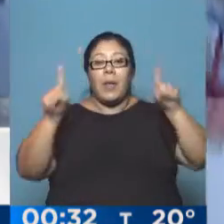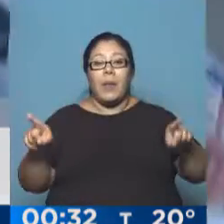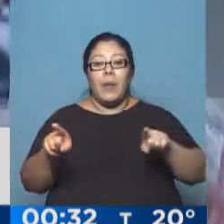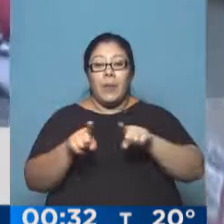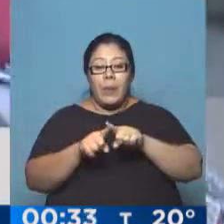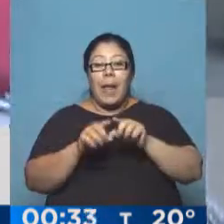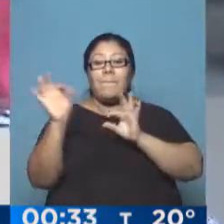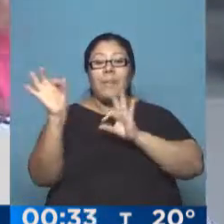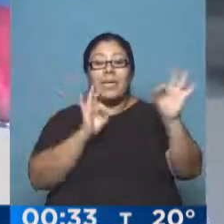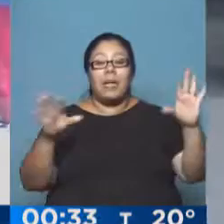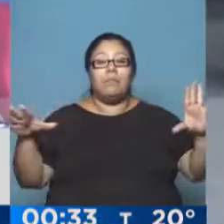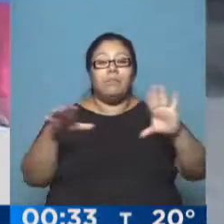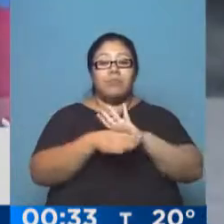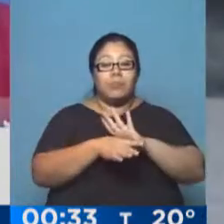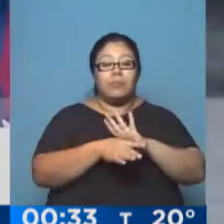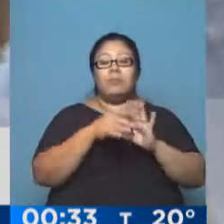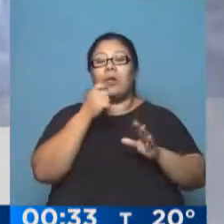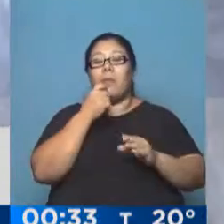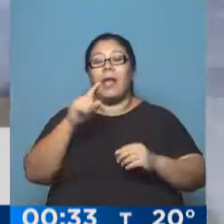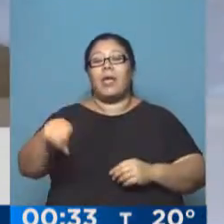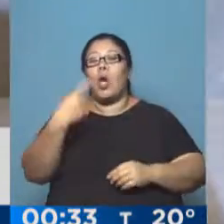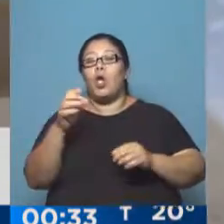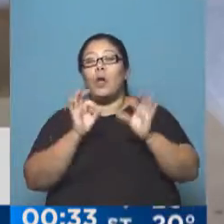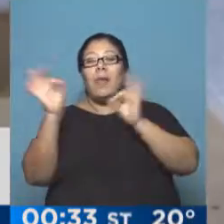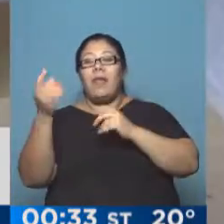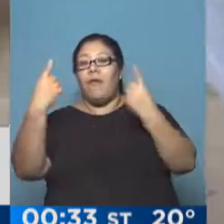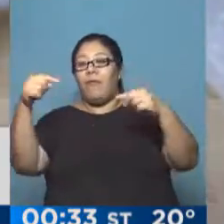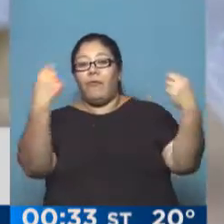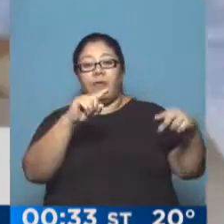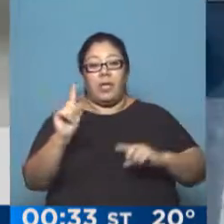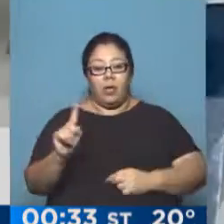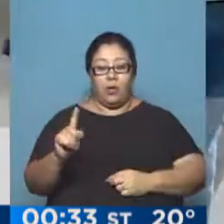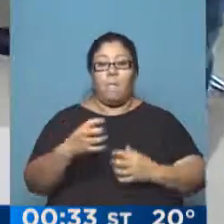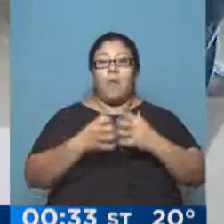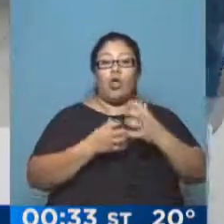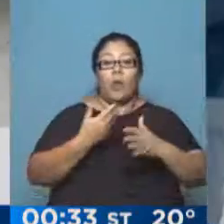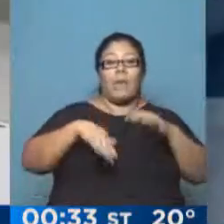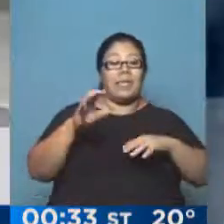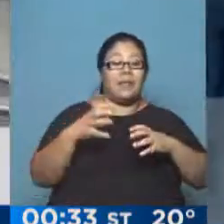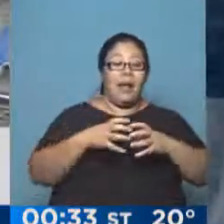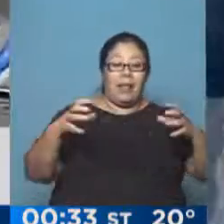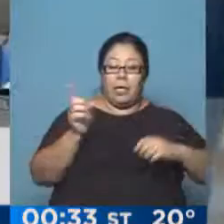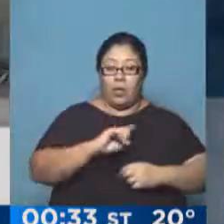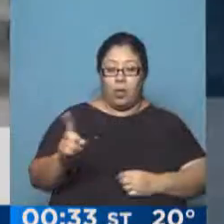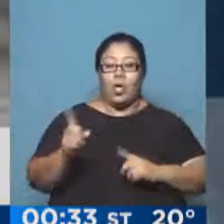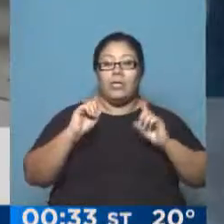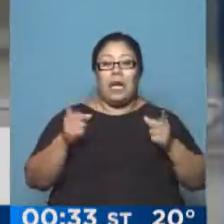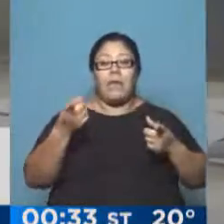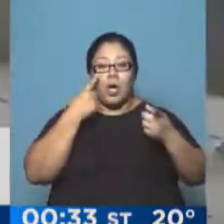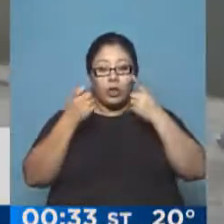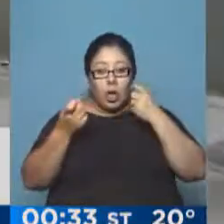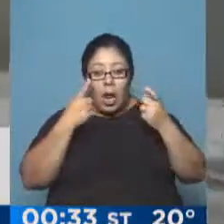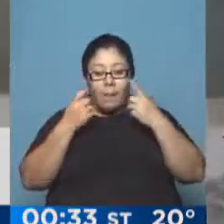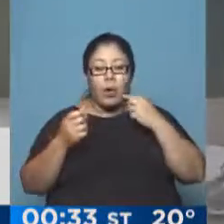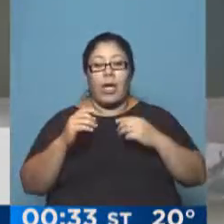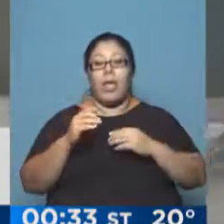unas medidas para evitar que alguien tenga una vela más grande, lo cual significaría un motor más grande. También controlamos que el palo, la